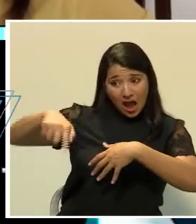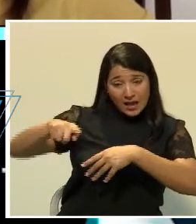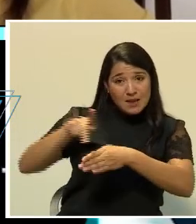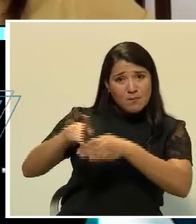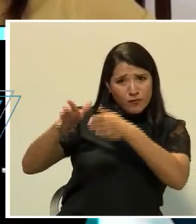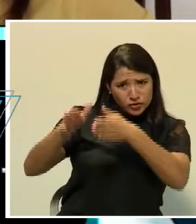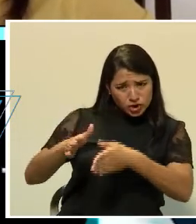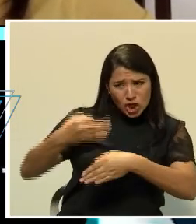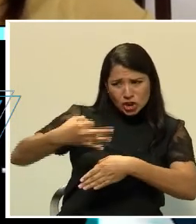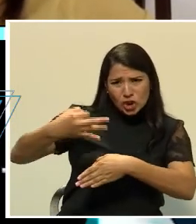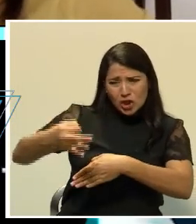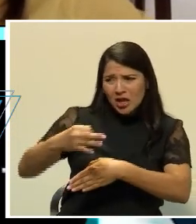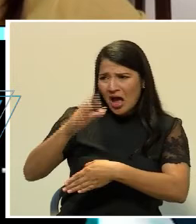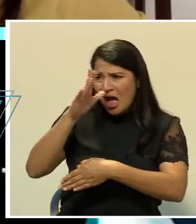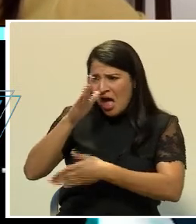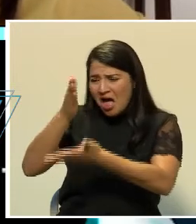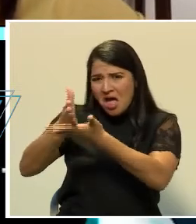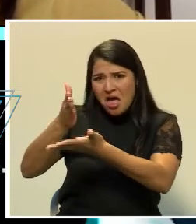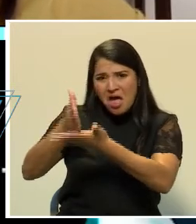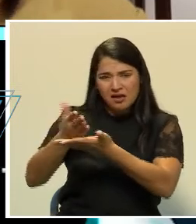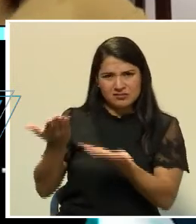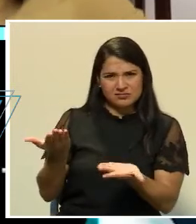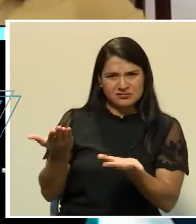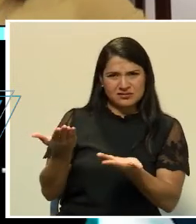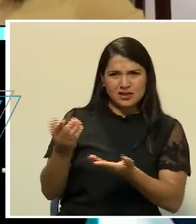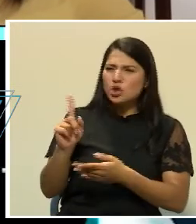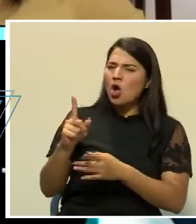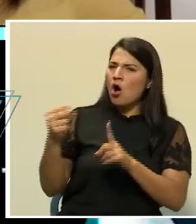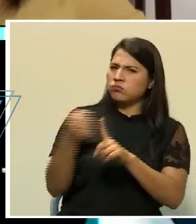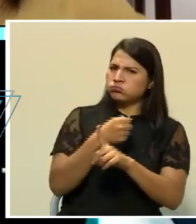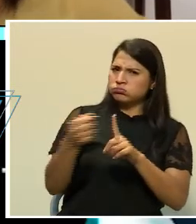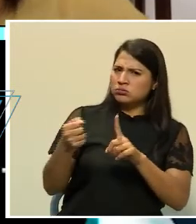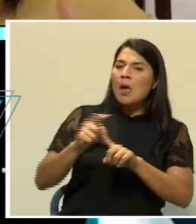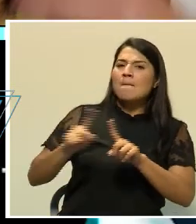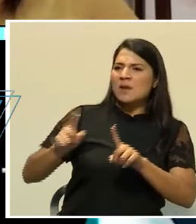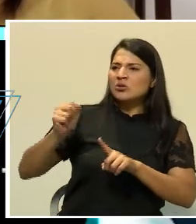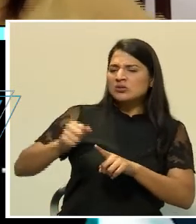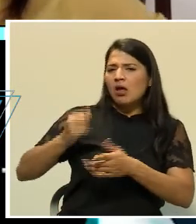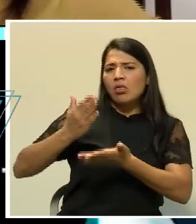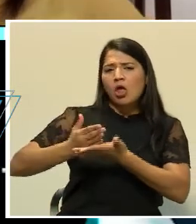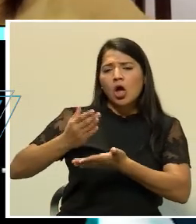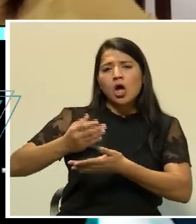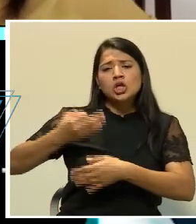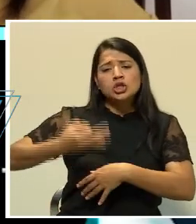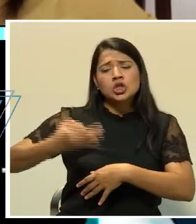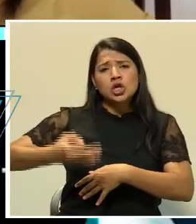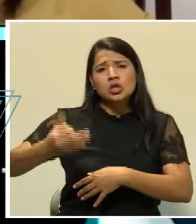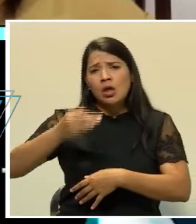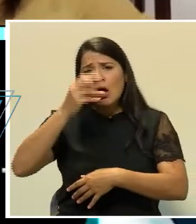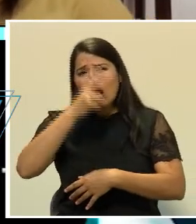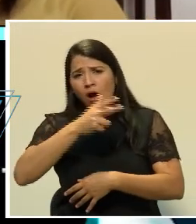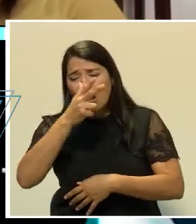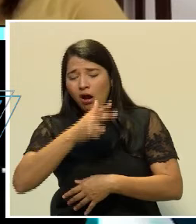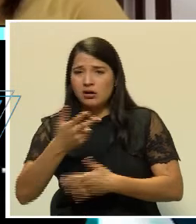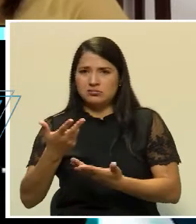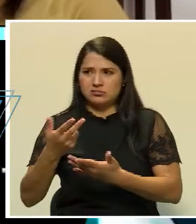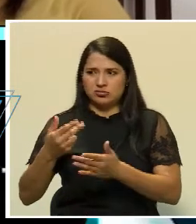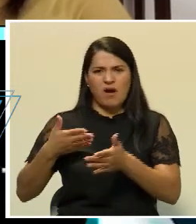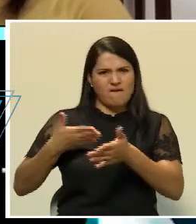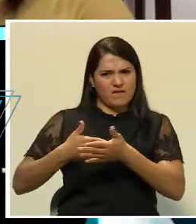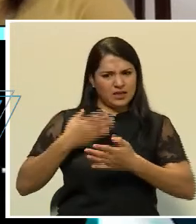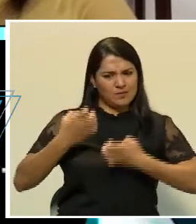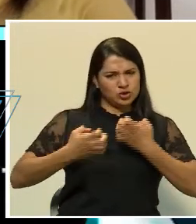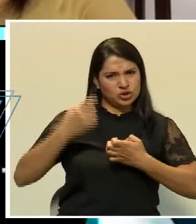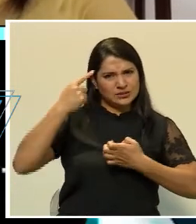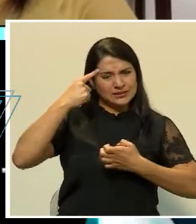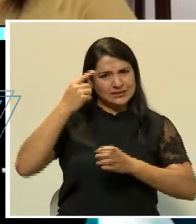les hacen chistes, bromas y bullying que quizá no es una agresión física, ¿verdad? Pero es una agresión emocional y psicológica y lamentablemente es